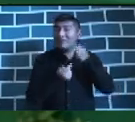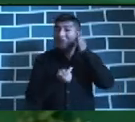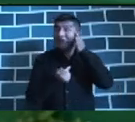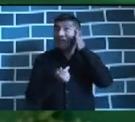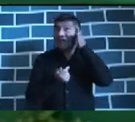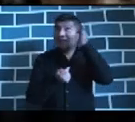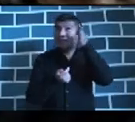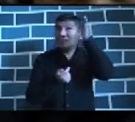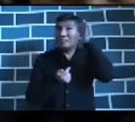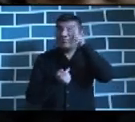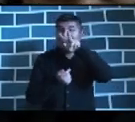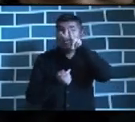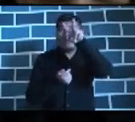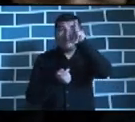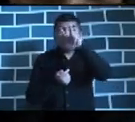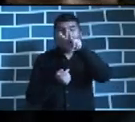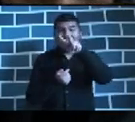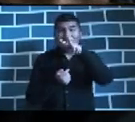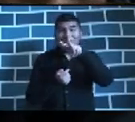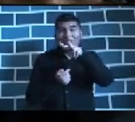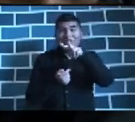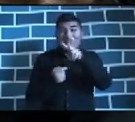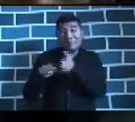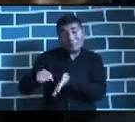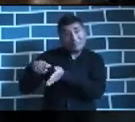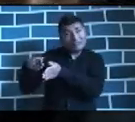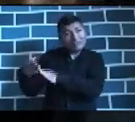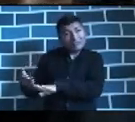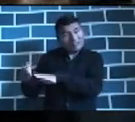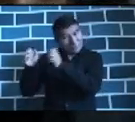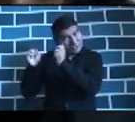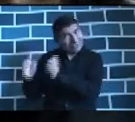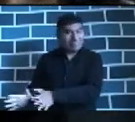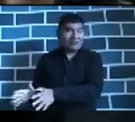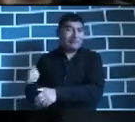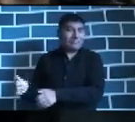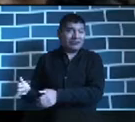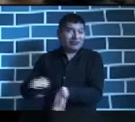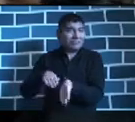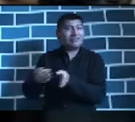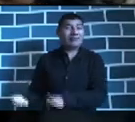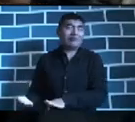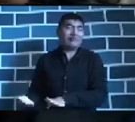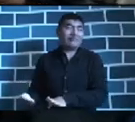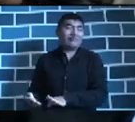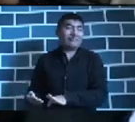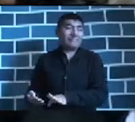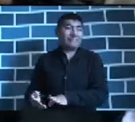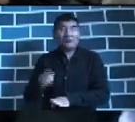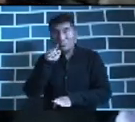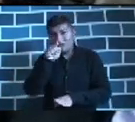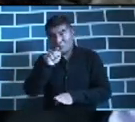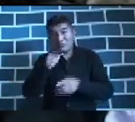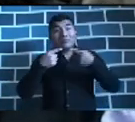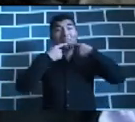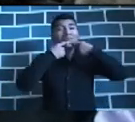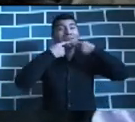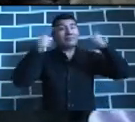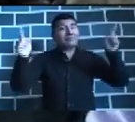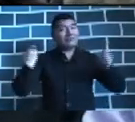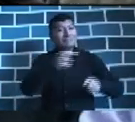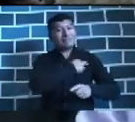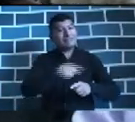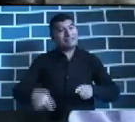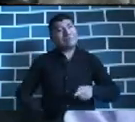futuro y dejen que los muertos entierren a sus muertos tú vete a anunciar el